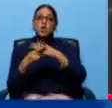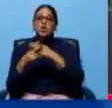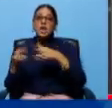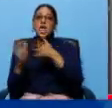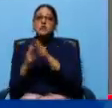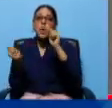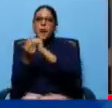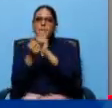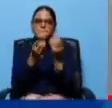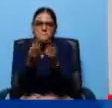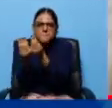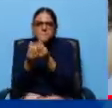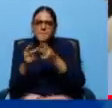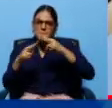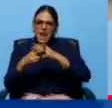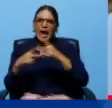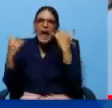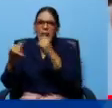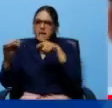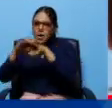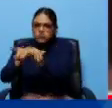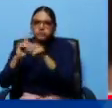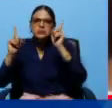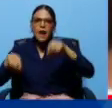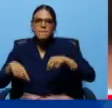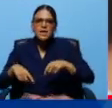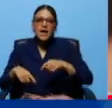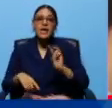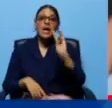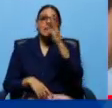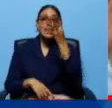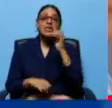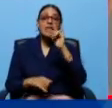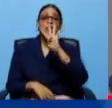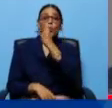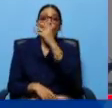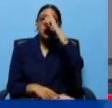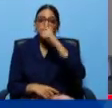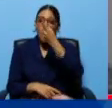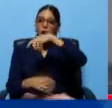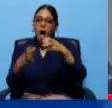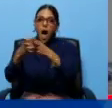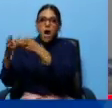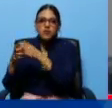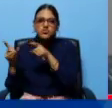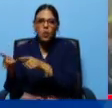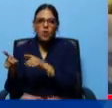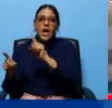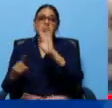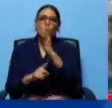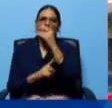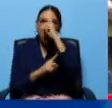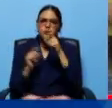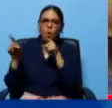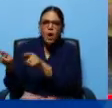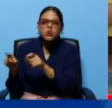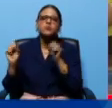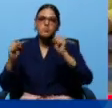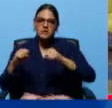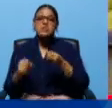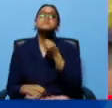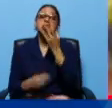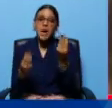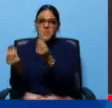metalmecánica. Trabajamos. Metalmecánica, aquí estamos, tercer y cuarto año. Eso es correcto, tercer Ustedes son cuarto año. Está